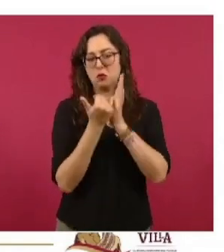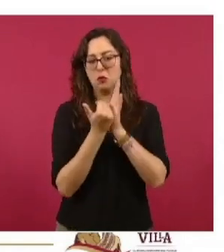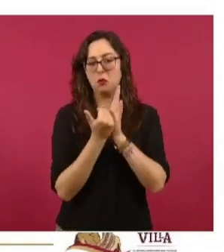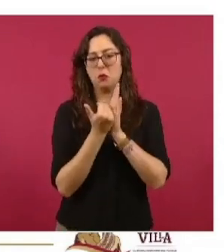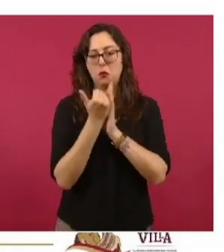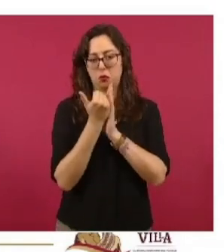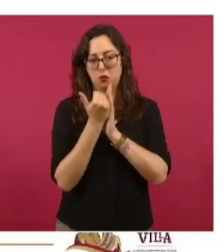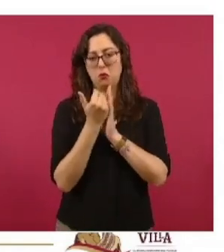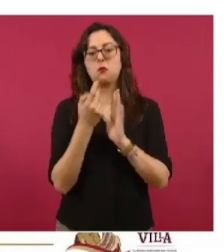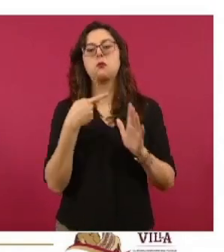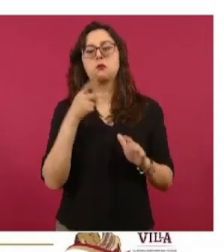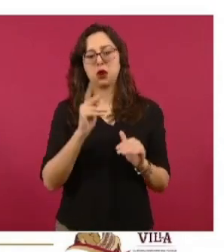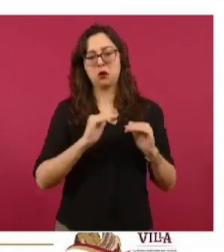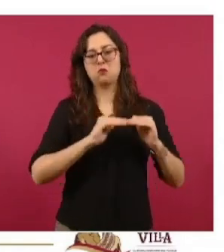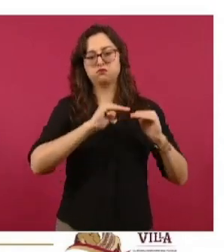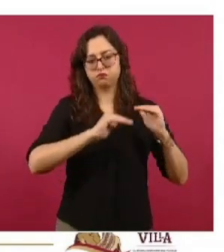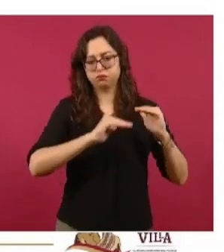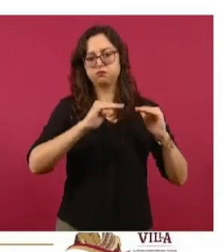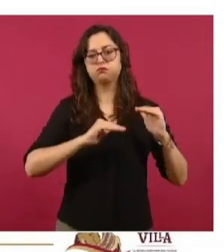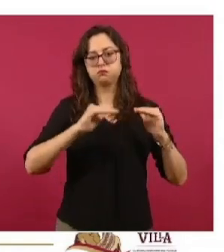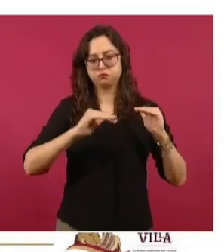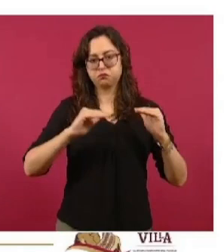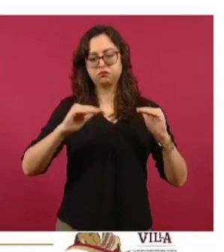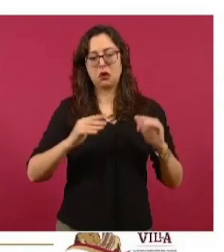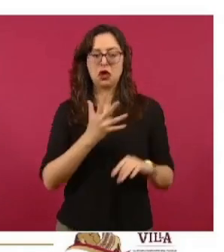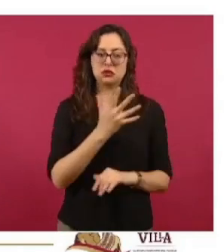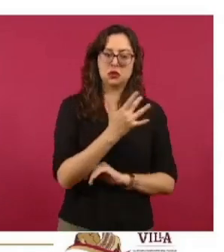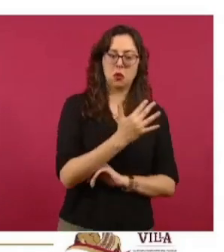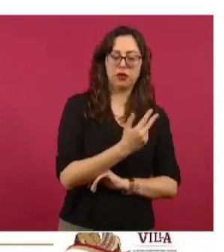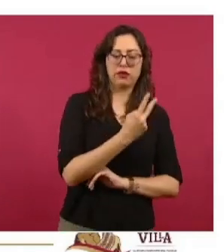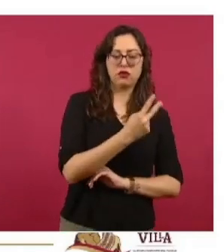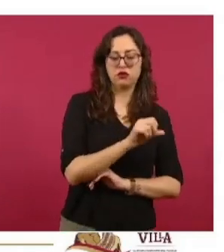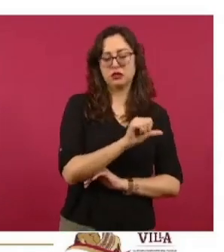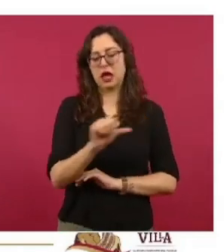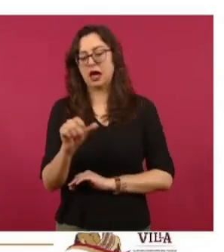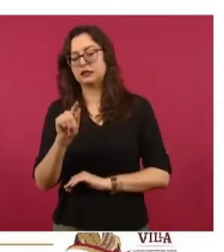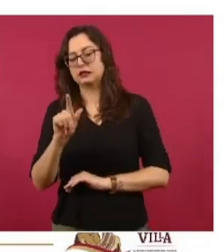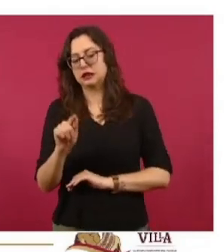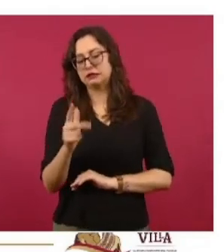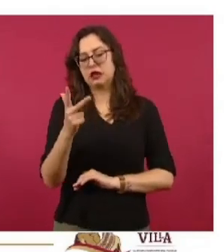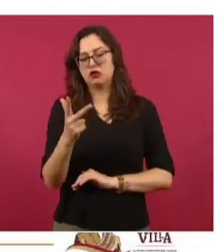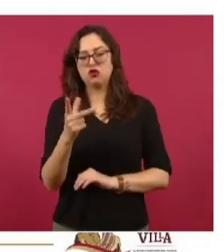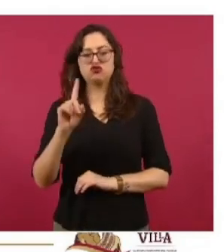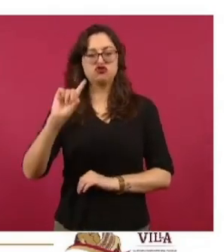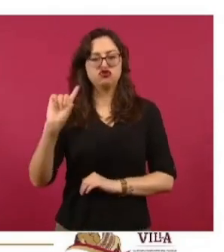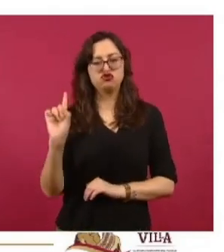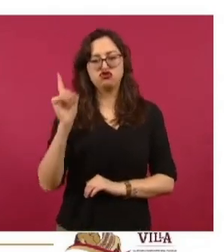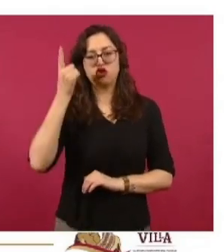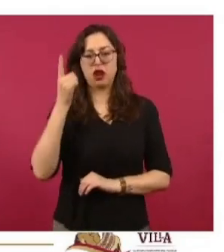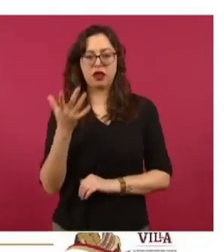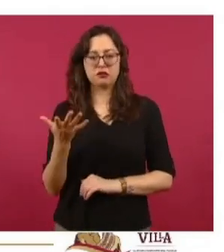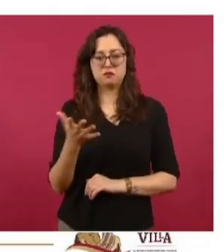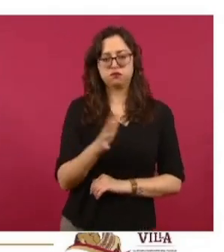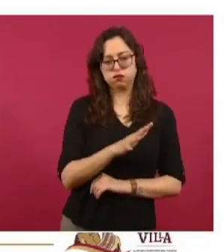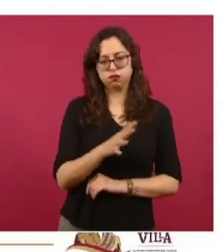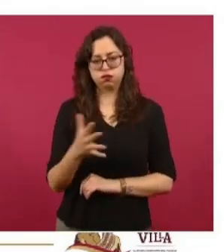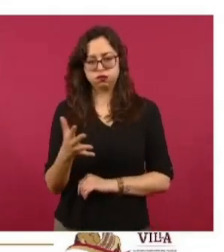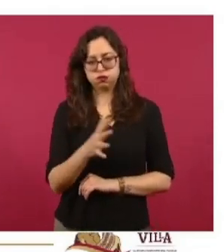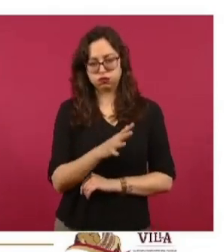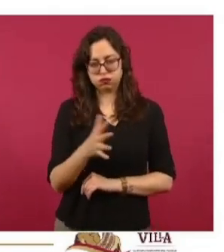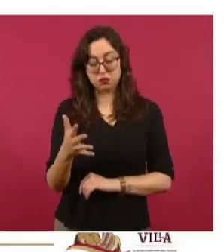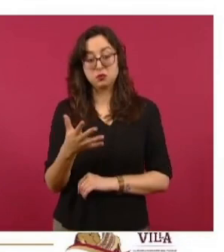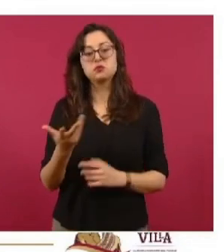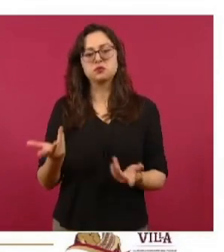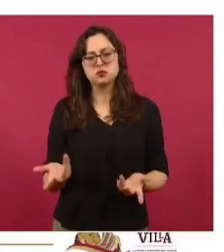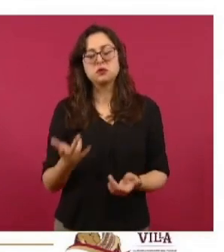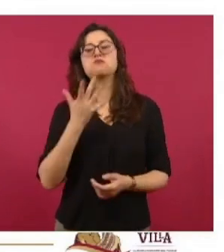banda como varias semanas entre los 52 y los 72 dólares, como pueden ver en la gráfica. Por eso el